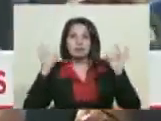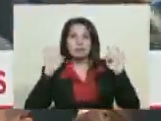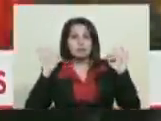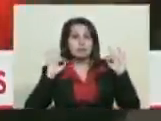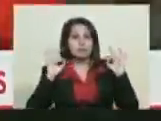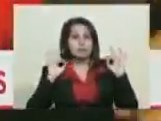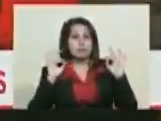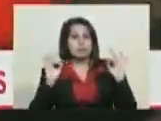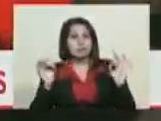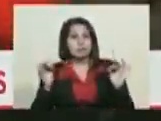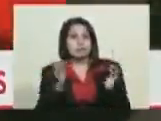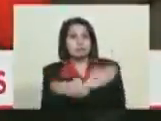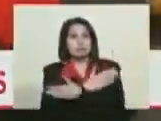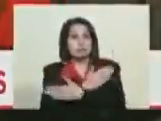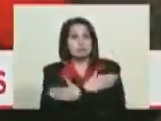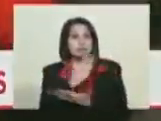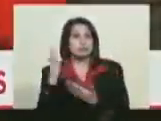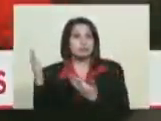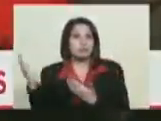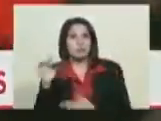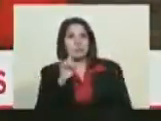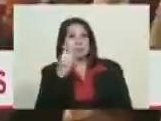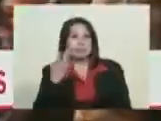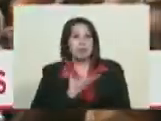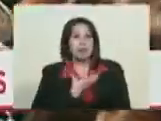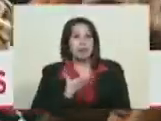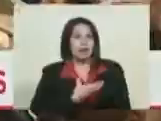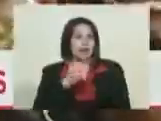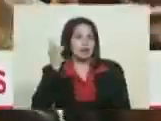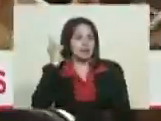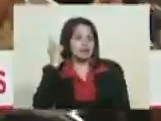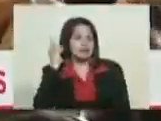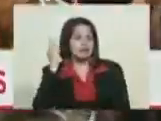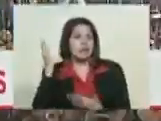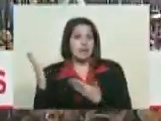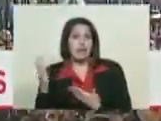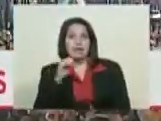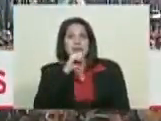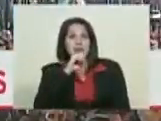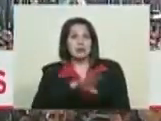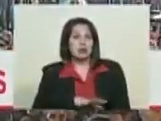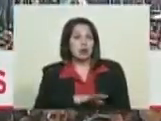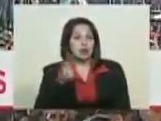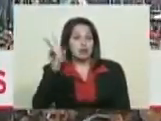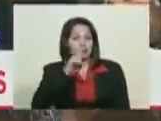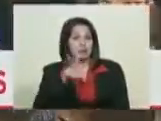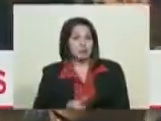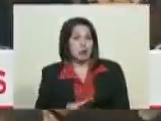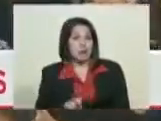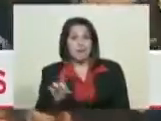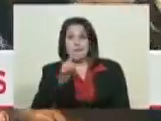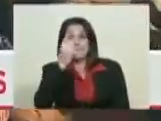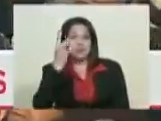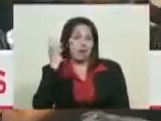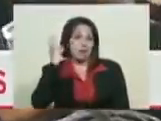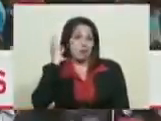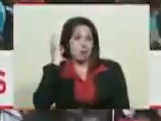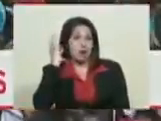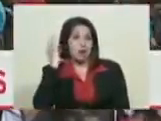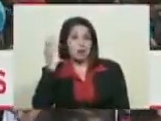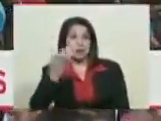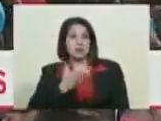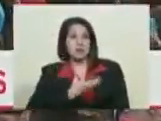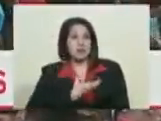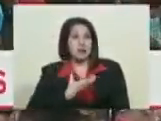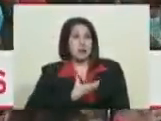lideresa, Erika Faría, primera alcaldesa de la historia de Venezuela, primera mujer alcalde de